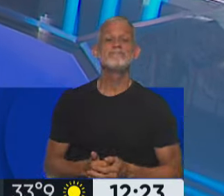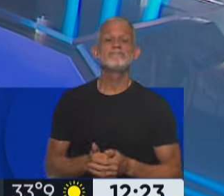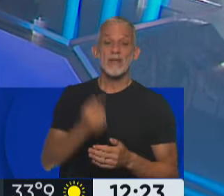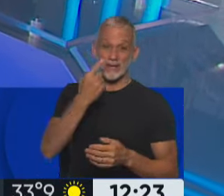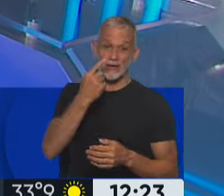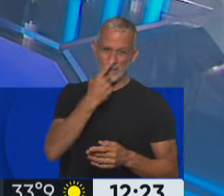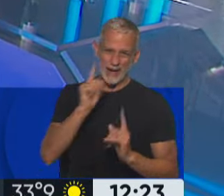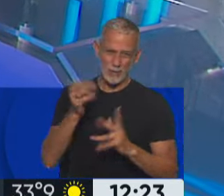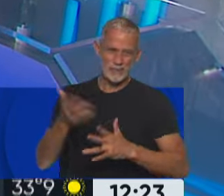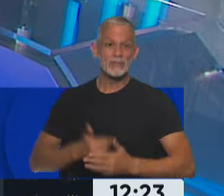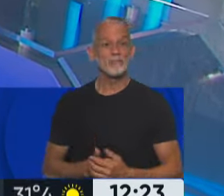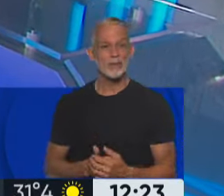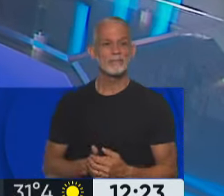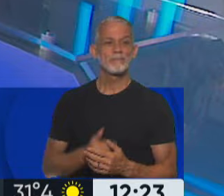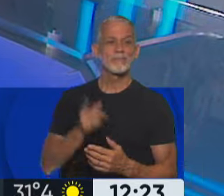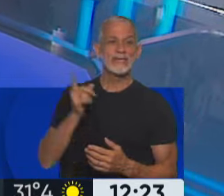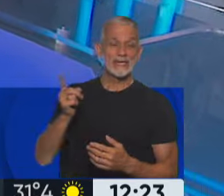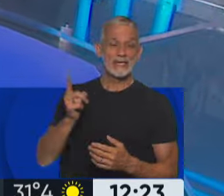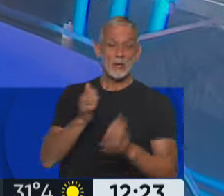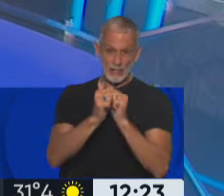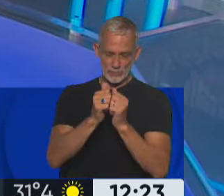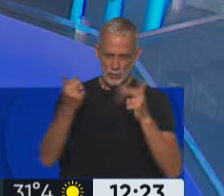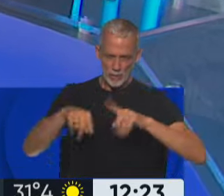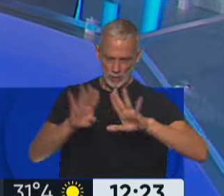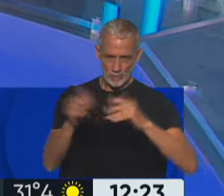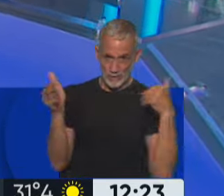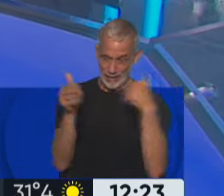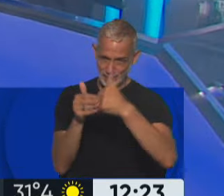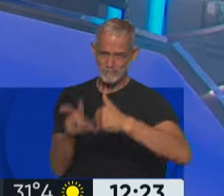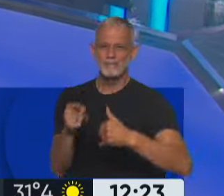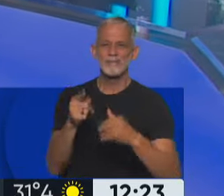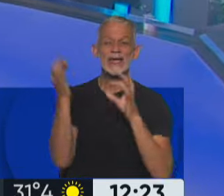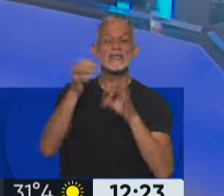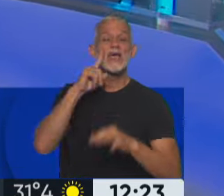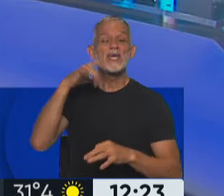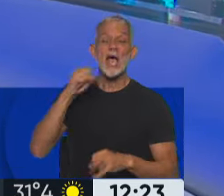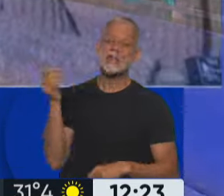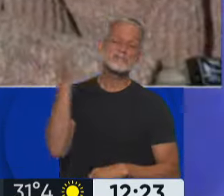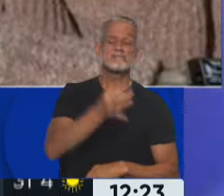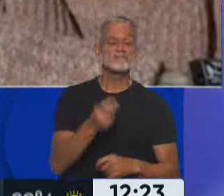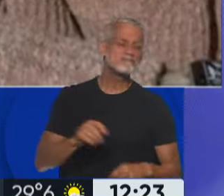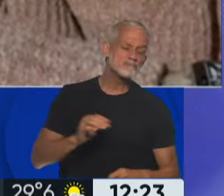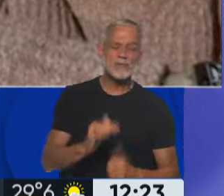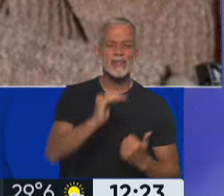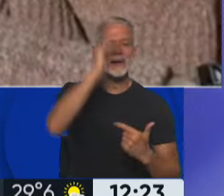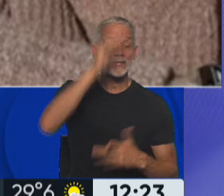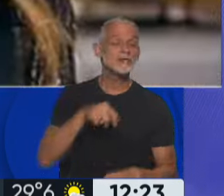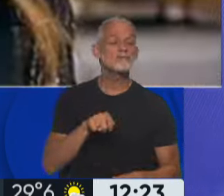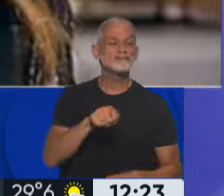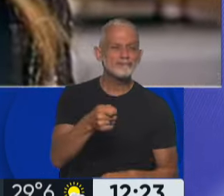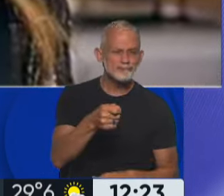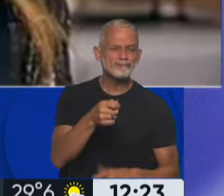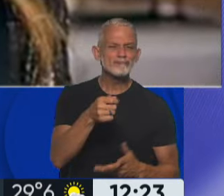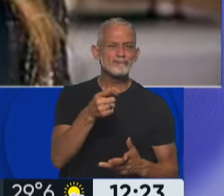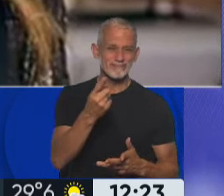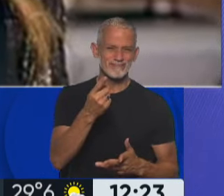habíamos contado bueno volvamos a la historia que lo hicimos volvamos que ya estamos muy cerca llega Mauro icardi se va al departamento uno de los